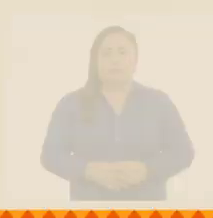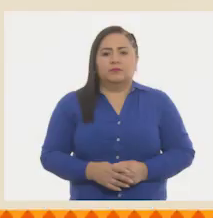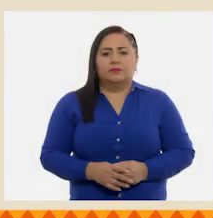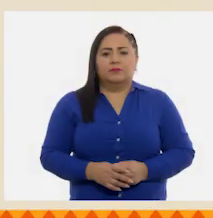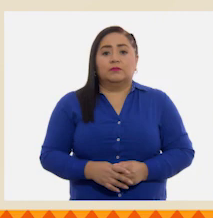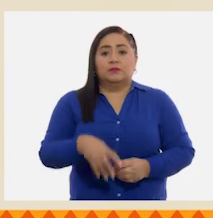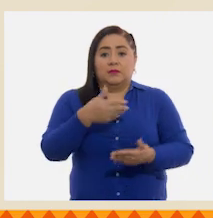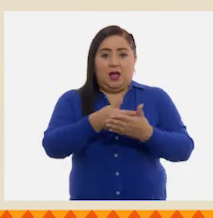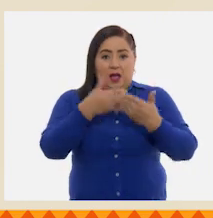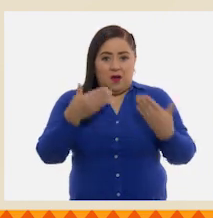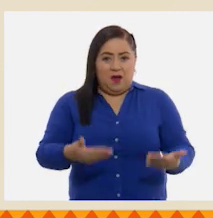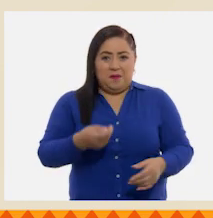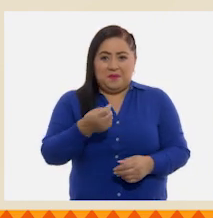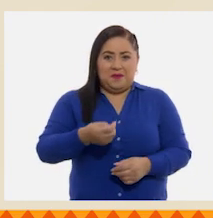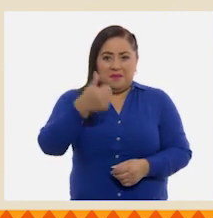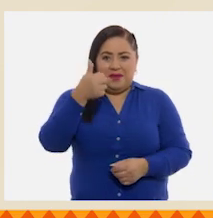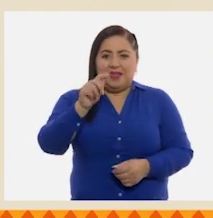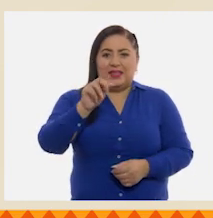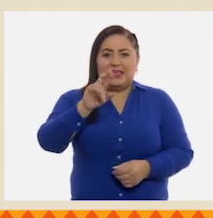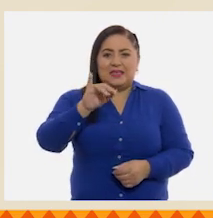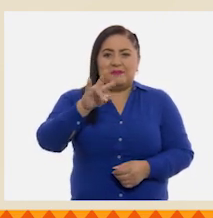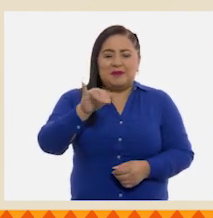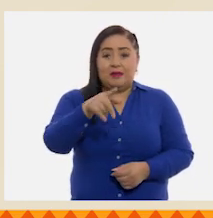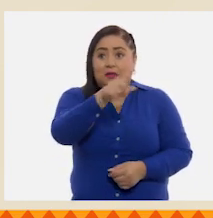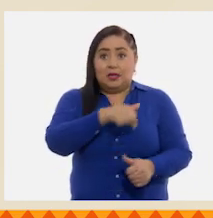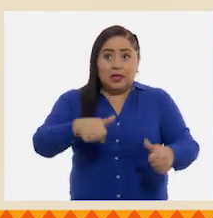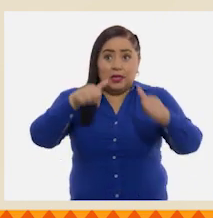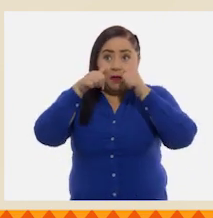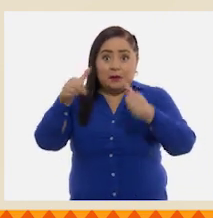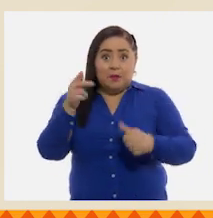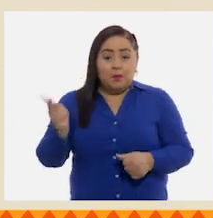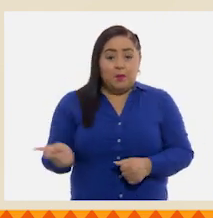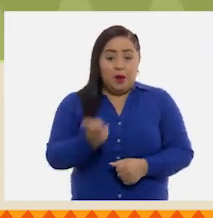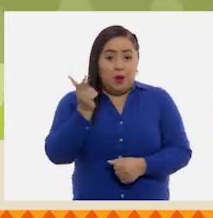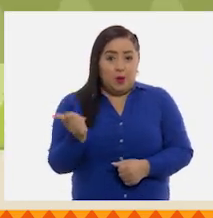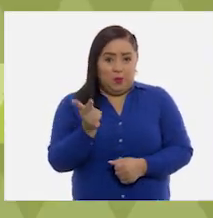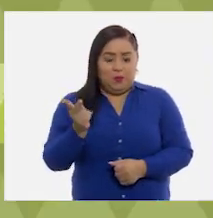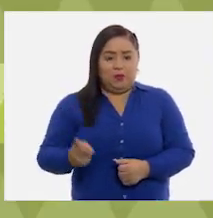Es momento de nuestra primera trivia. Estén atentos a la pregunta.